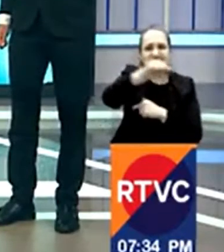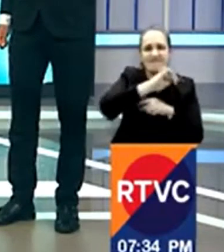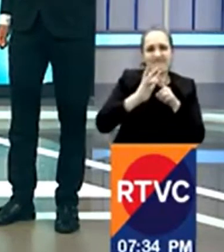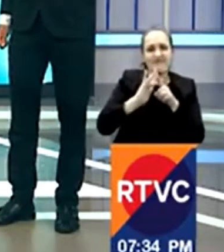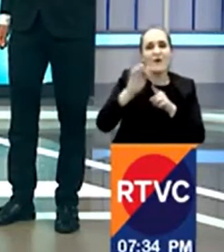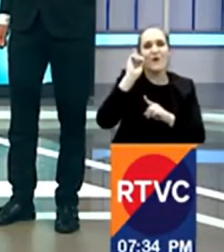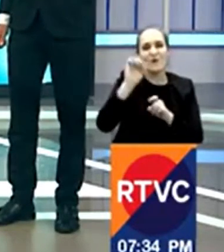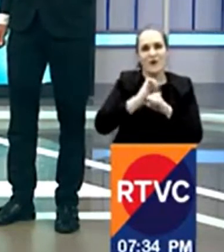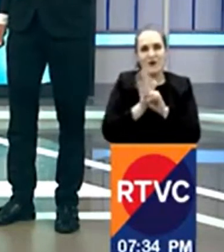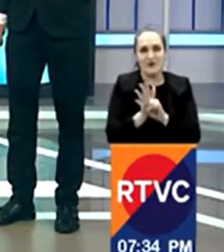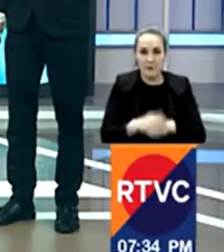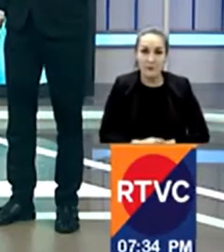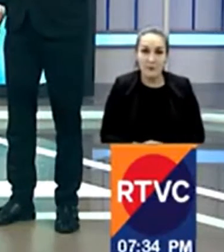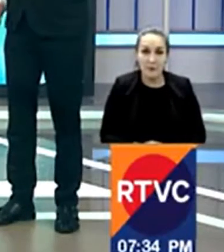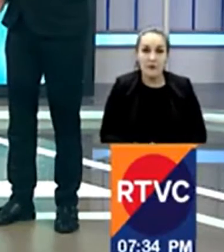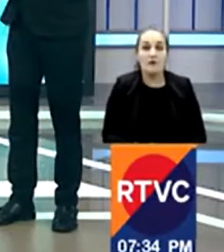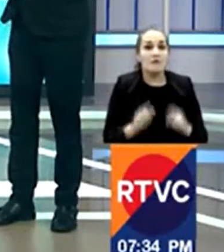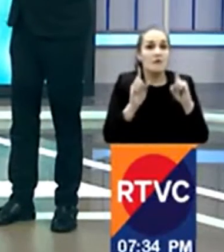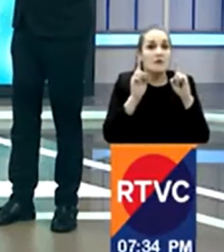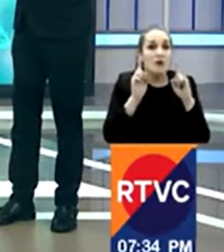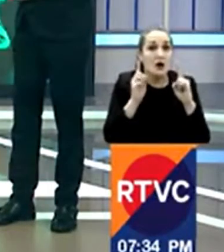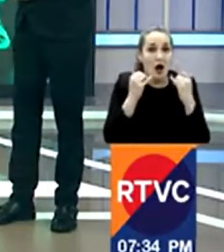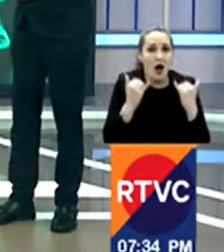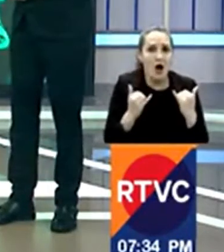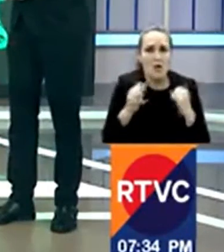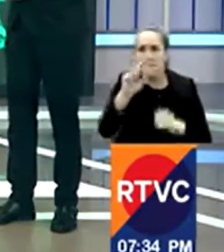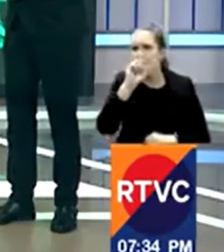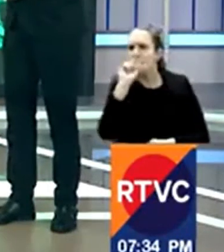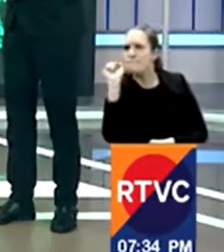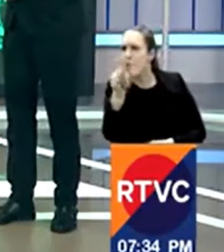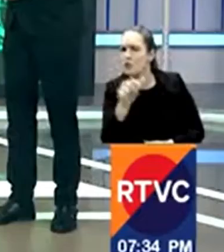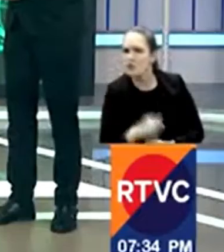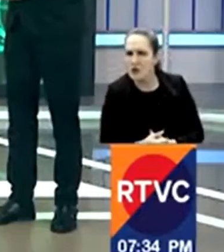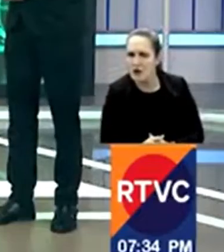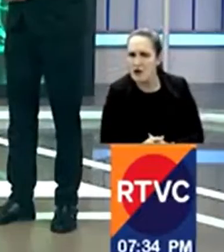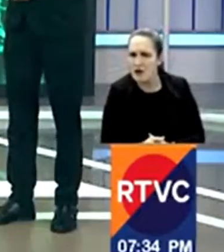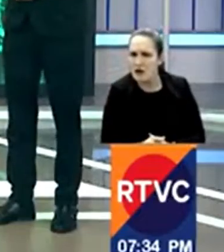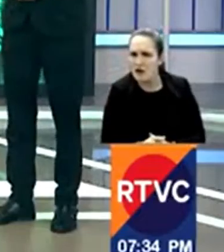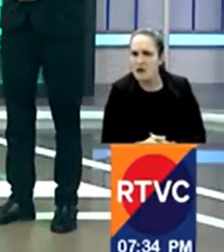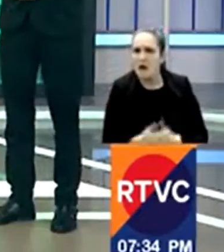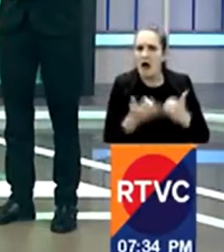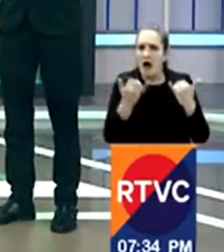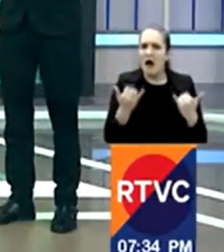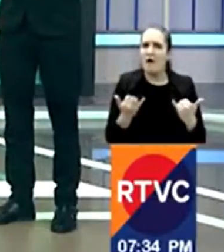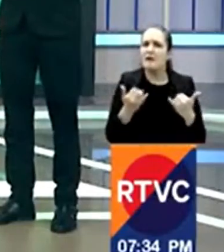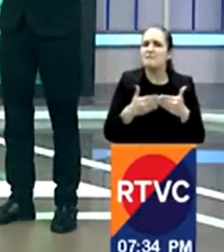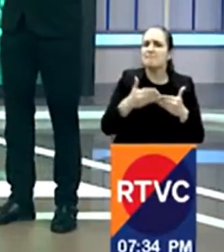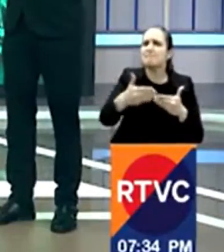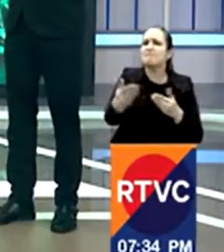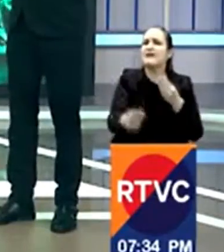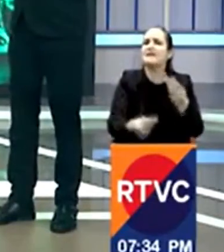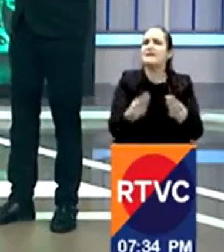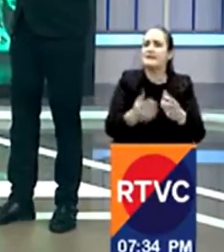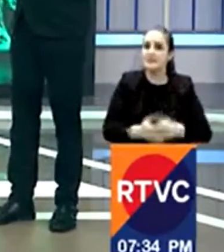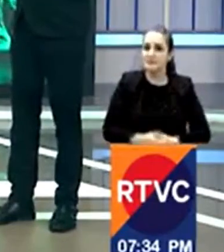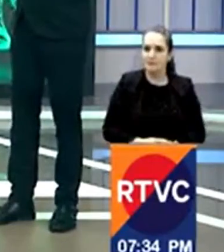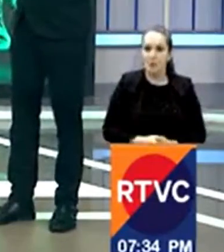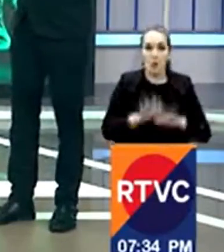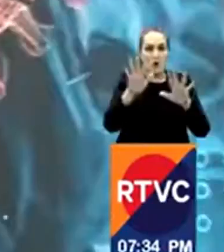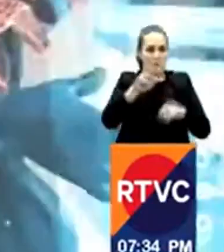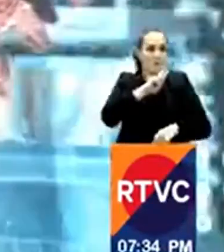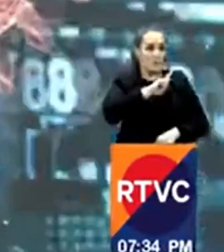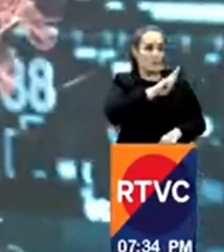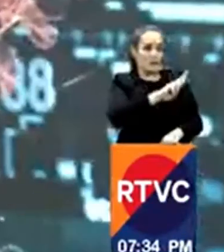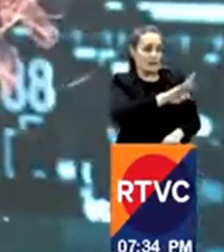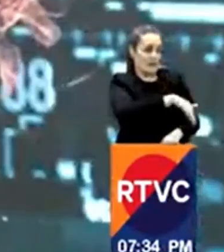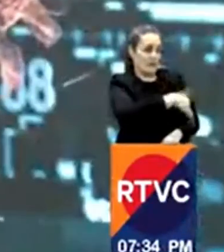el COVID-19. Pero una de las grandes preguntas es, ¿qué viene ahora? Pues el viceministro de